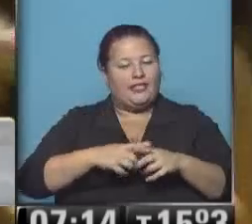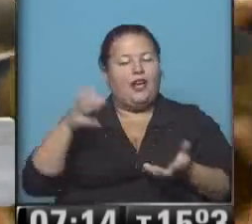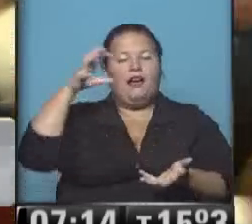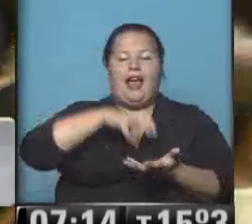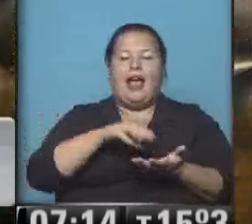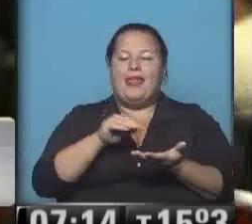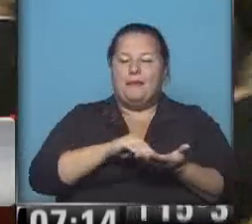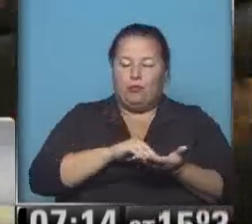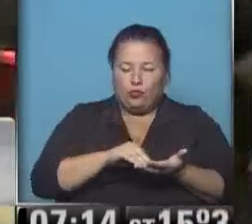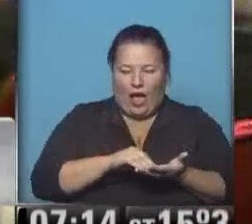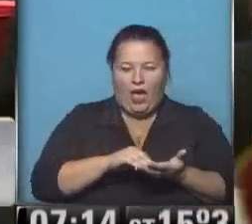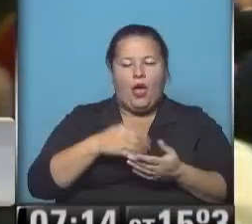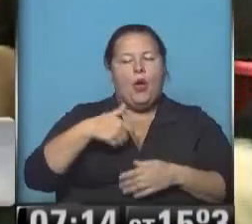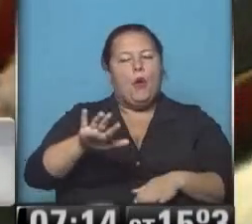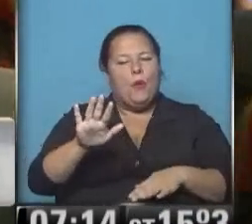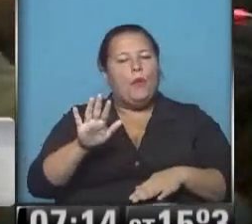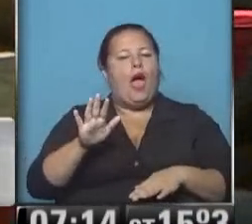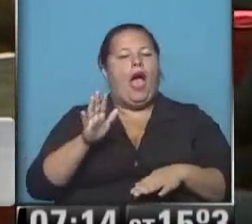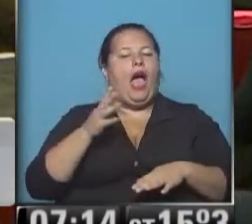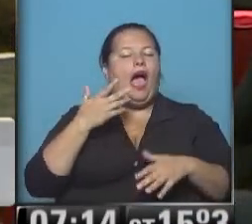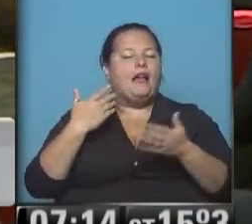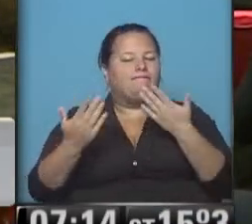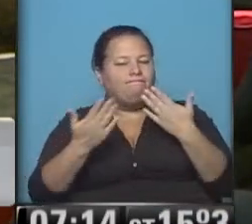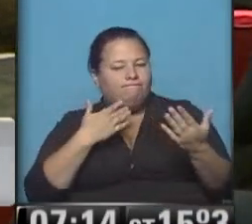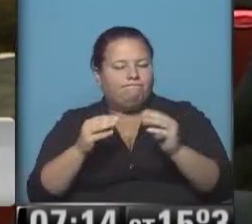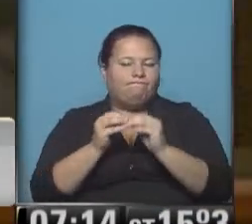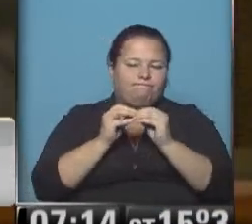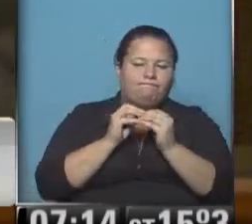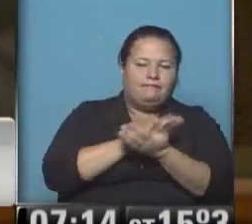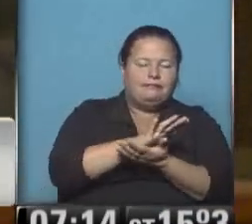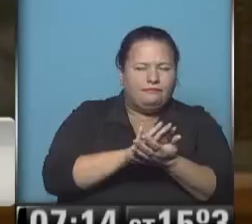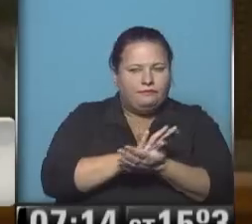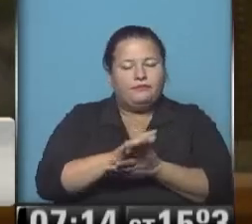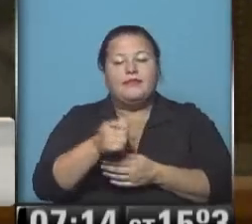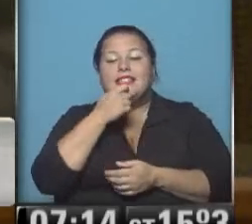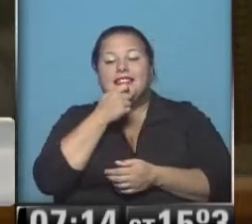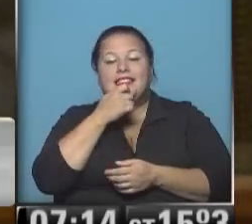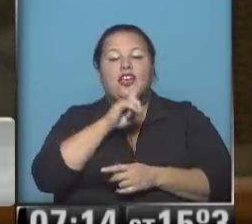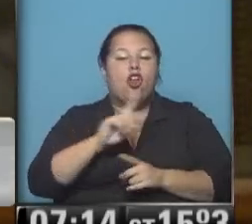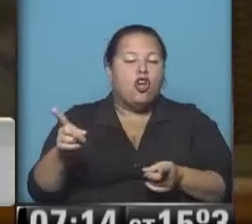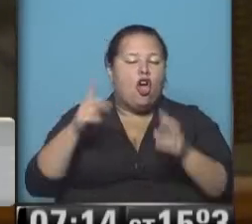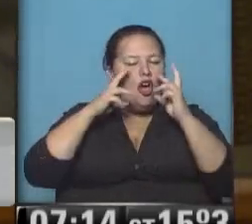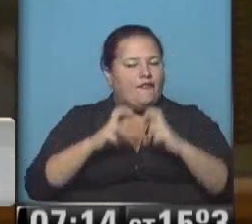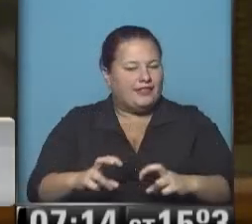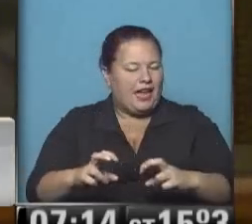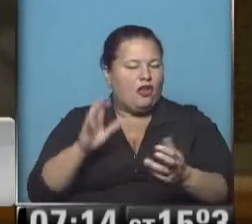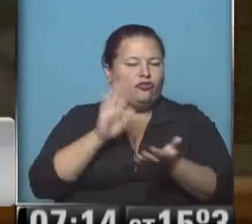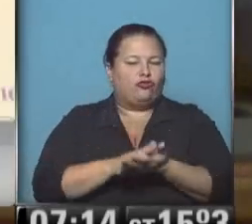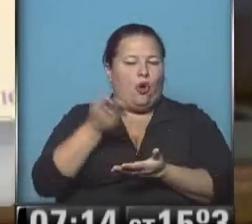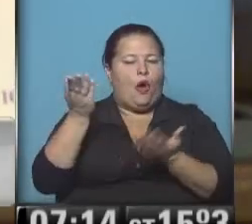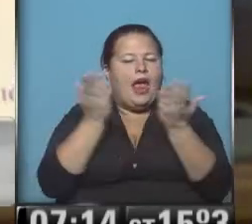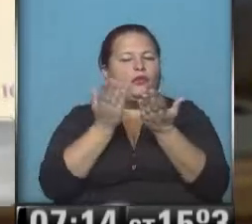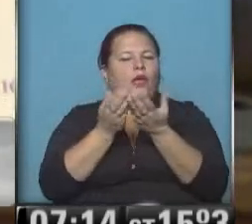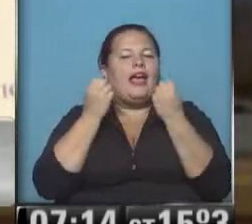de Diputados se va a empezar a deliberar, a tratar si se abre o no una investigación que